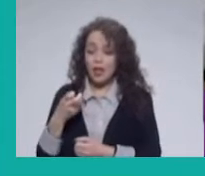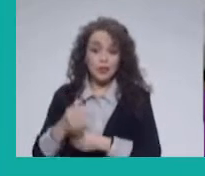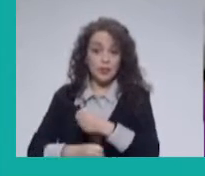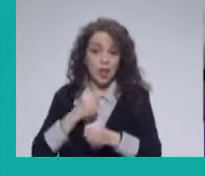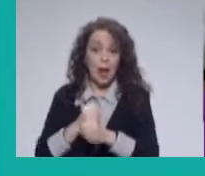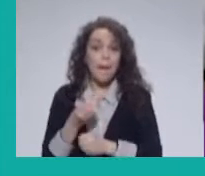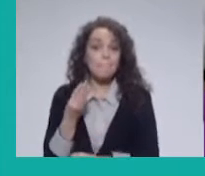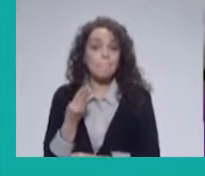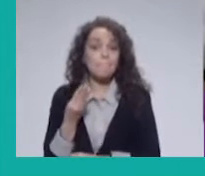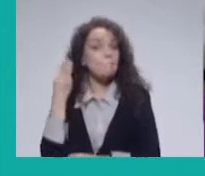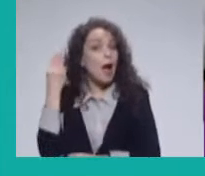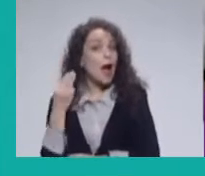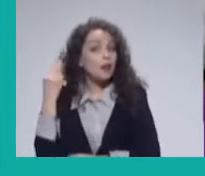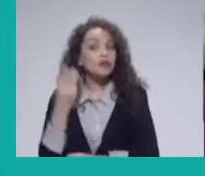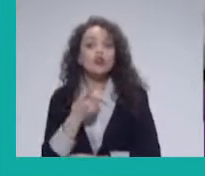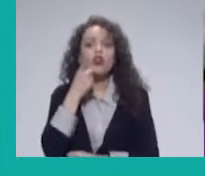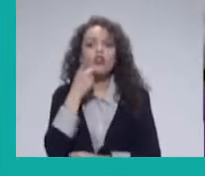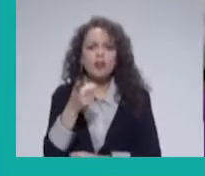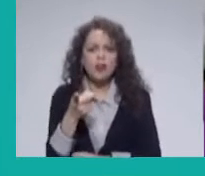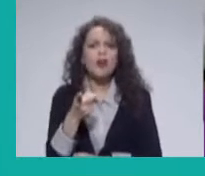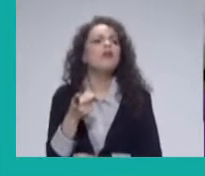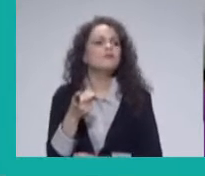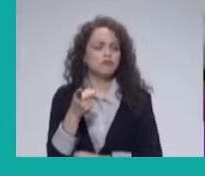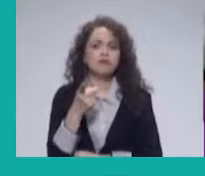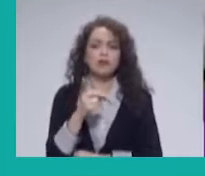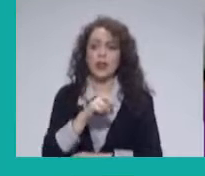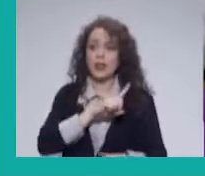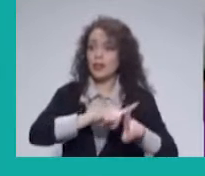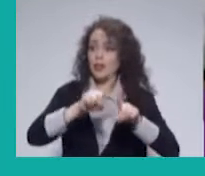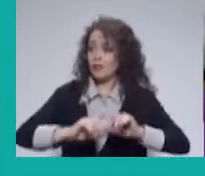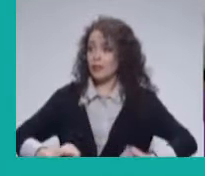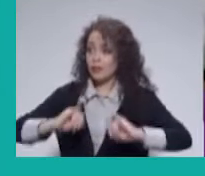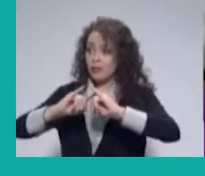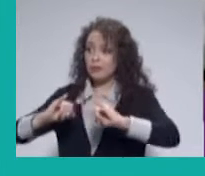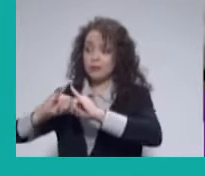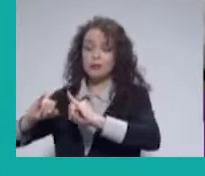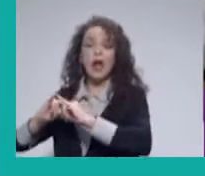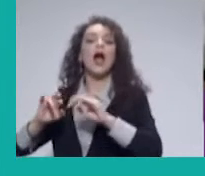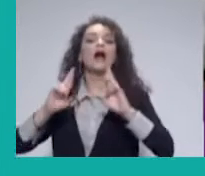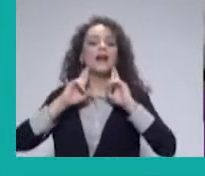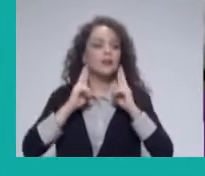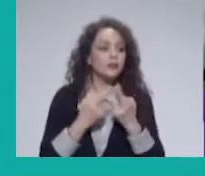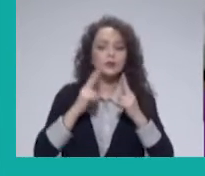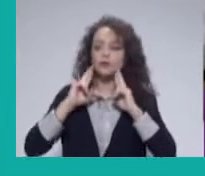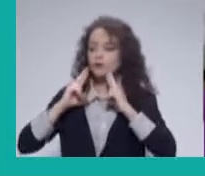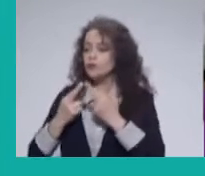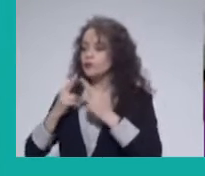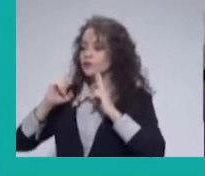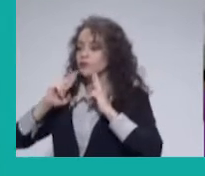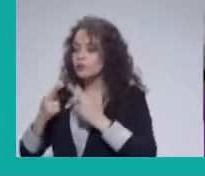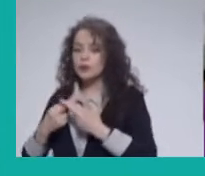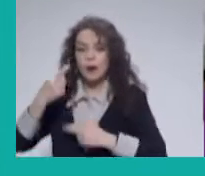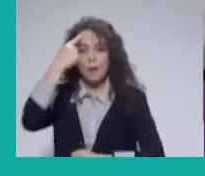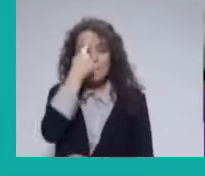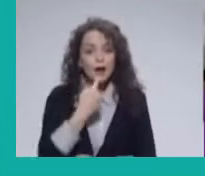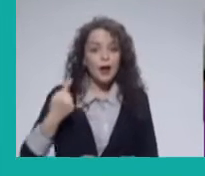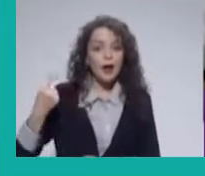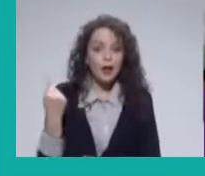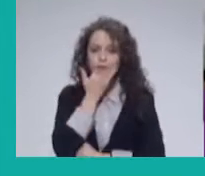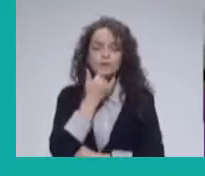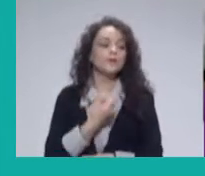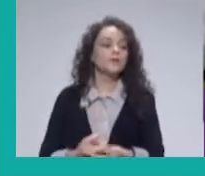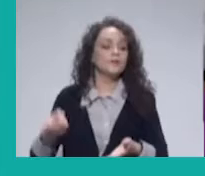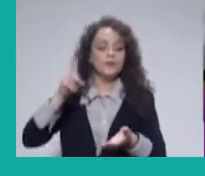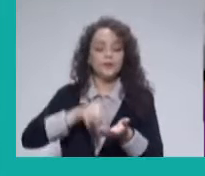mencionó y señaló que iba a tener con todas las dependencias del gobierno federal para provocar y para